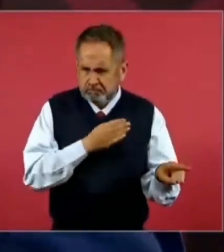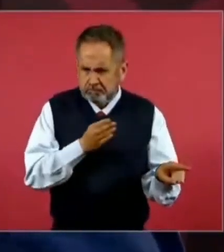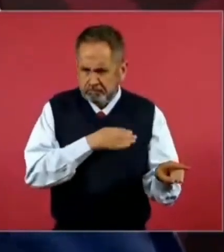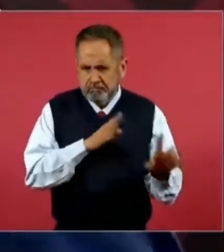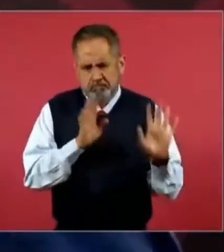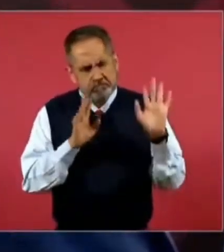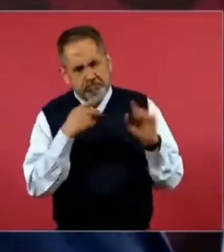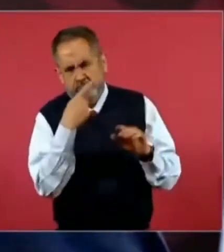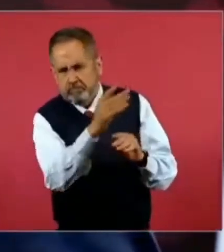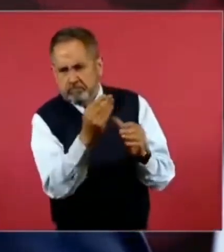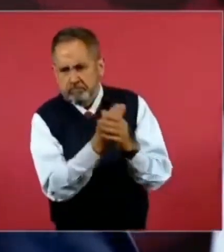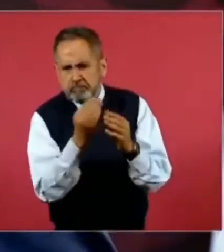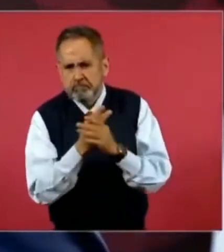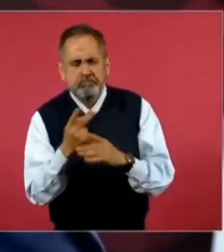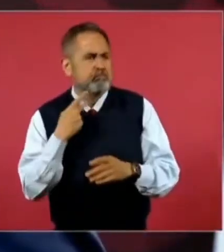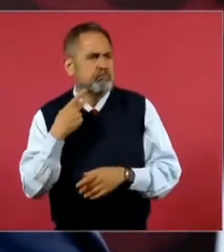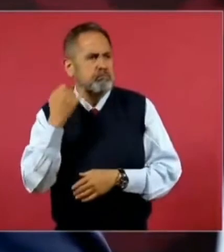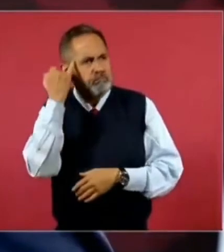una política.